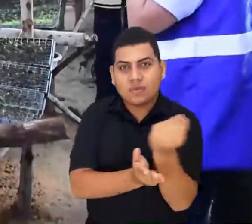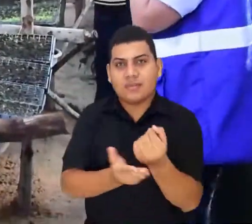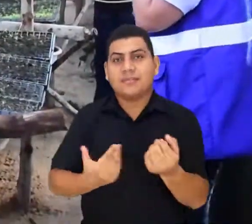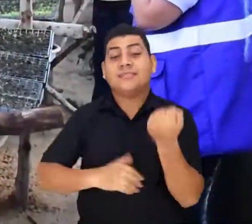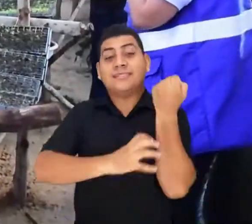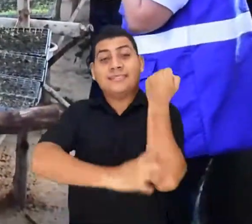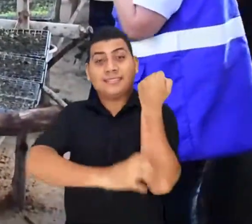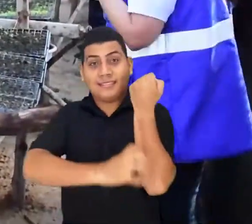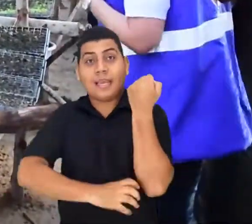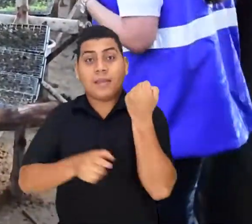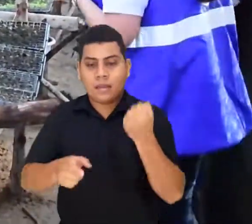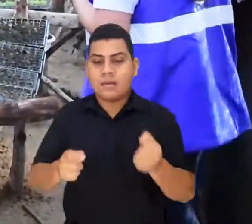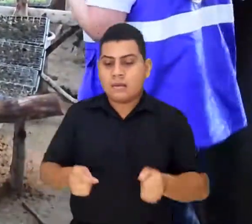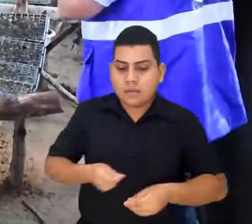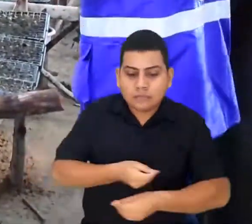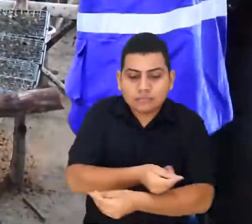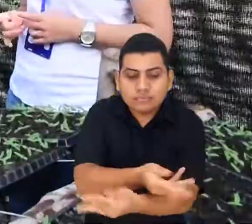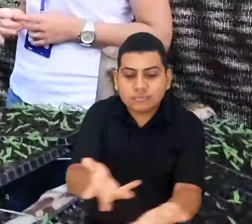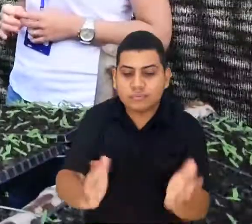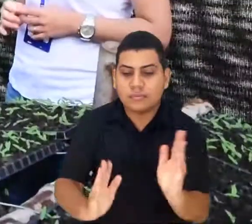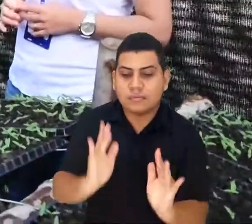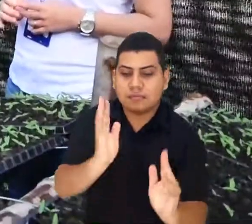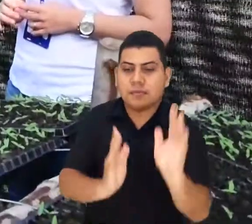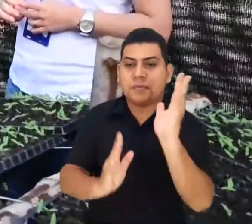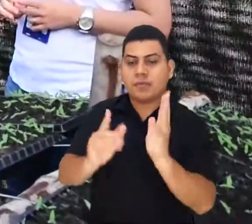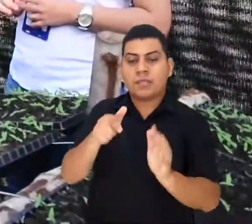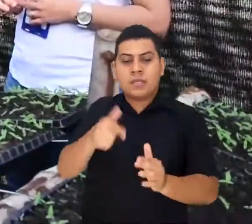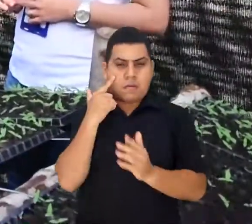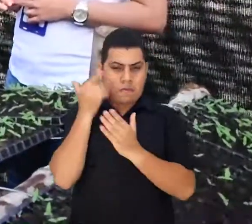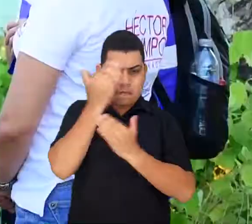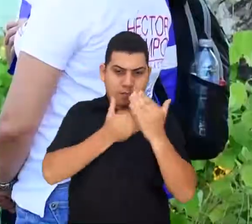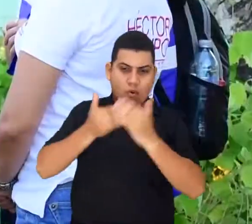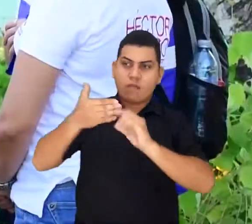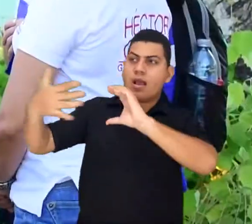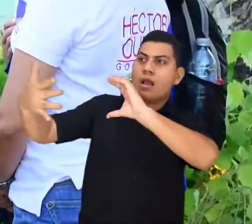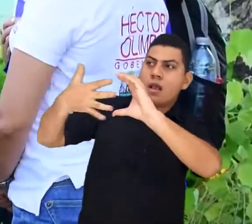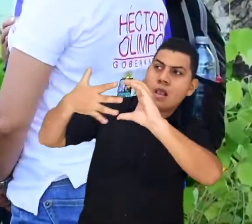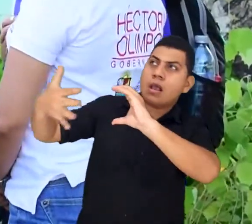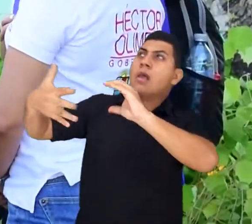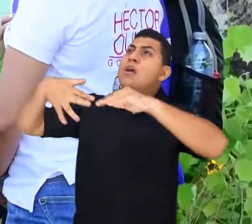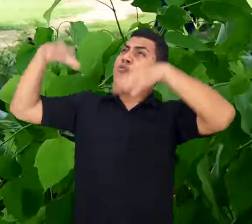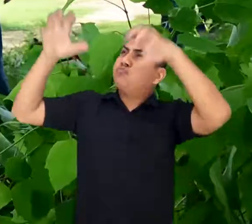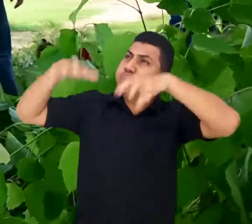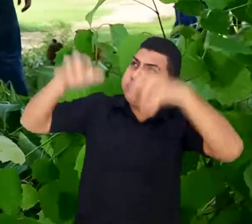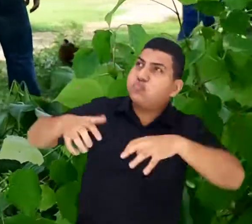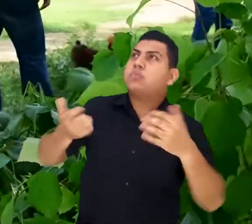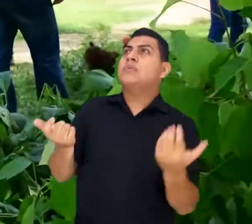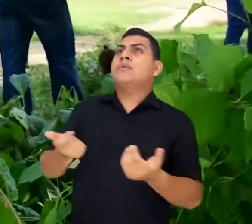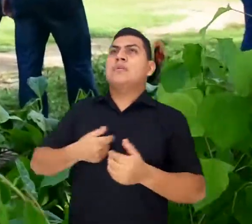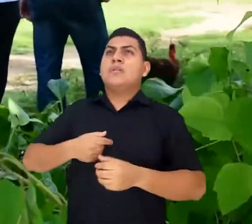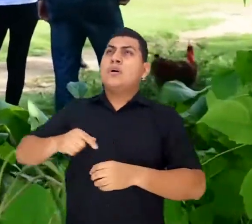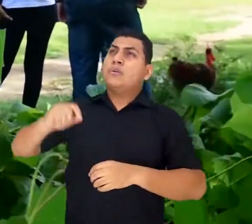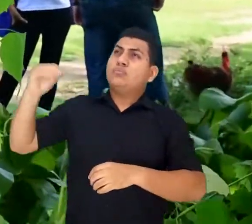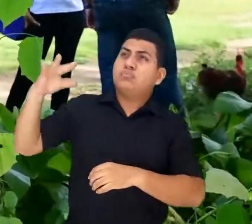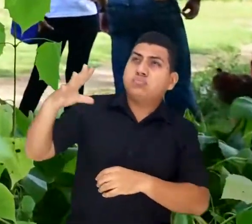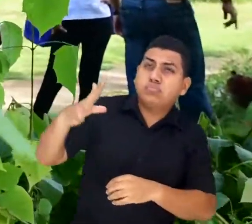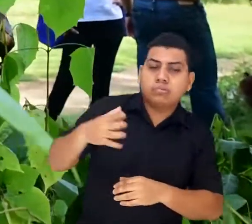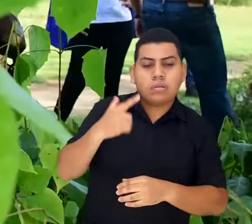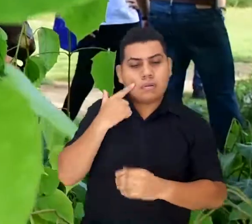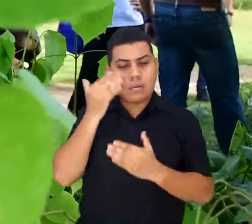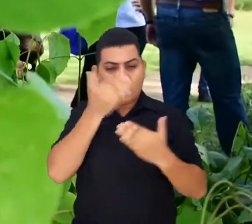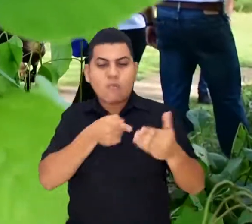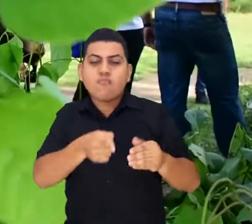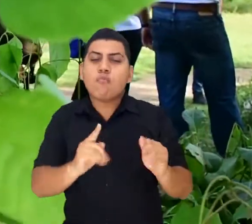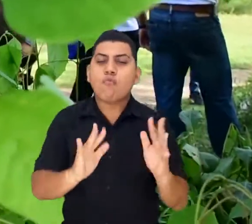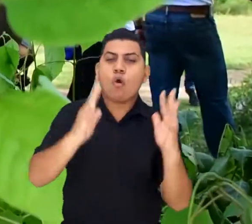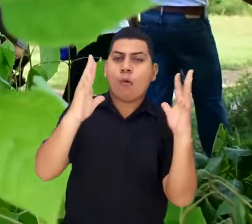para analizar y verificar la resistencia de estos a la adaptabilidad climática. Cada productor recibe un kit para el establecimiento de